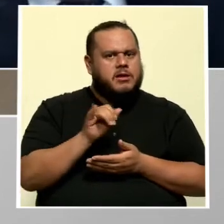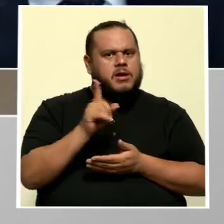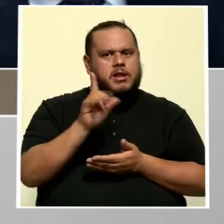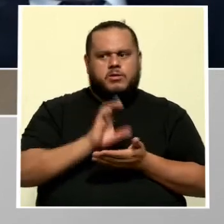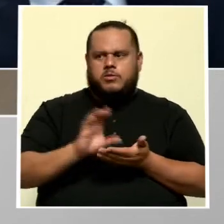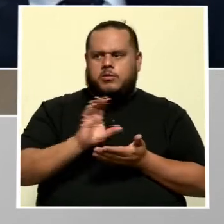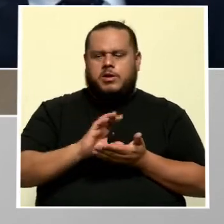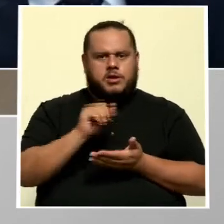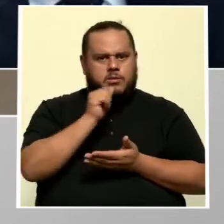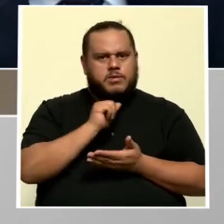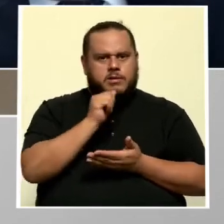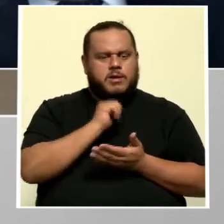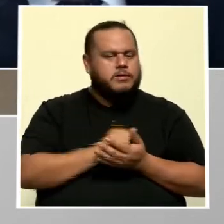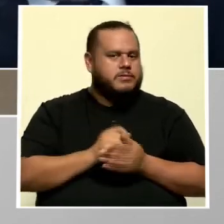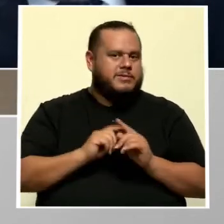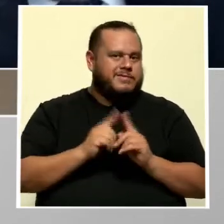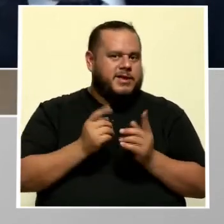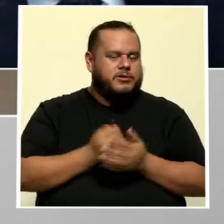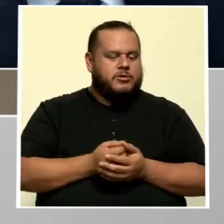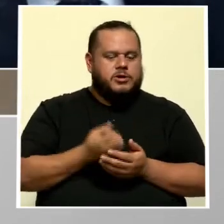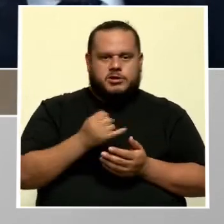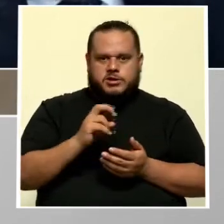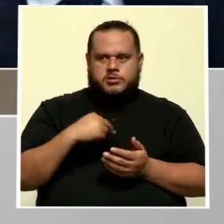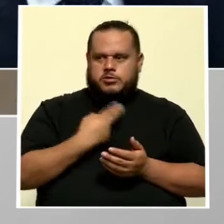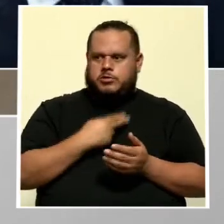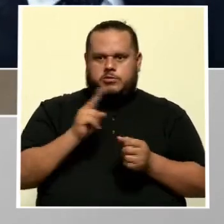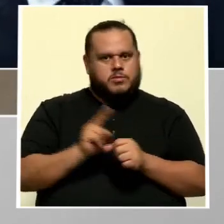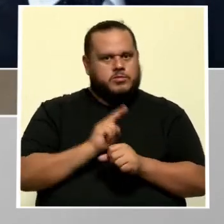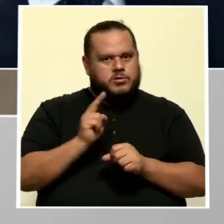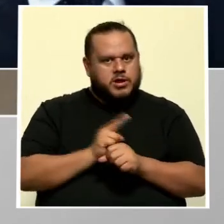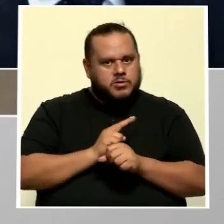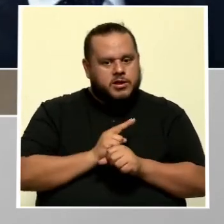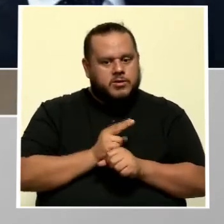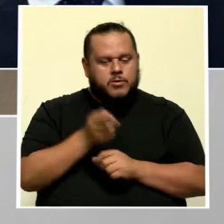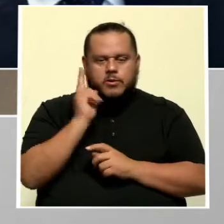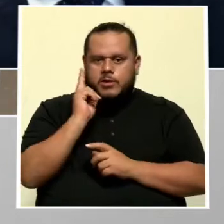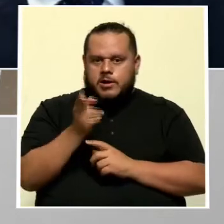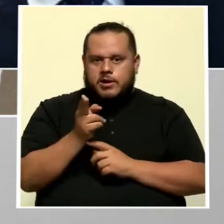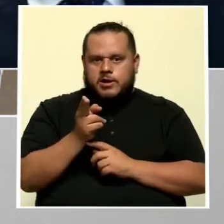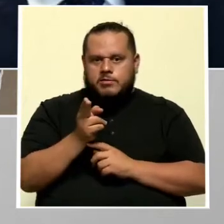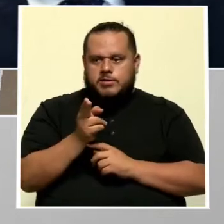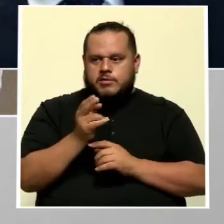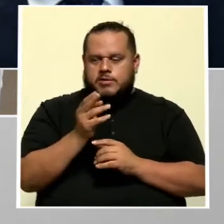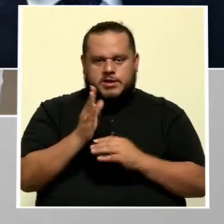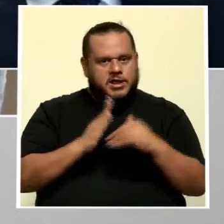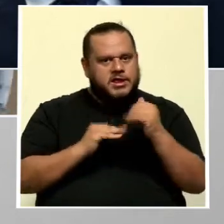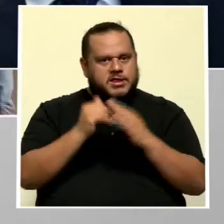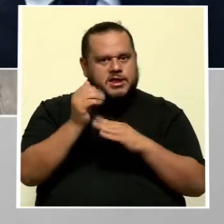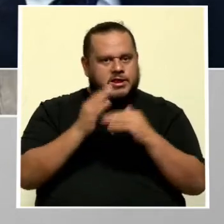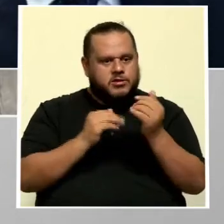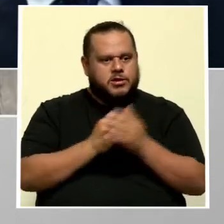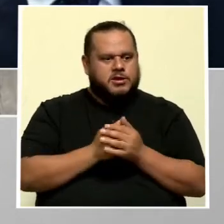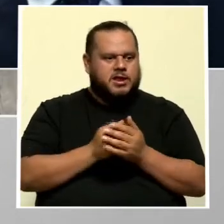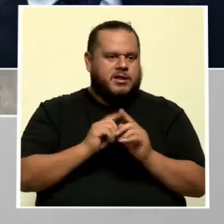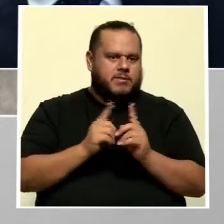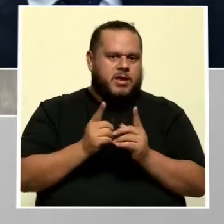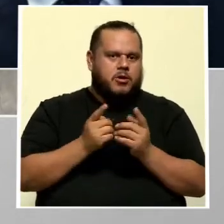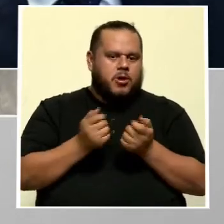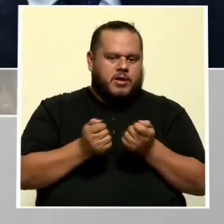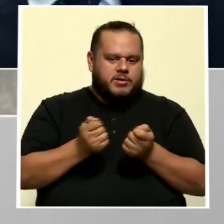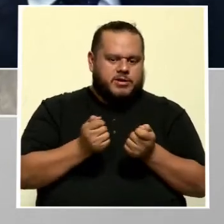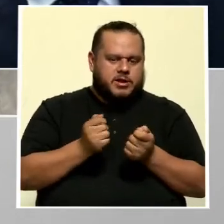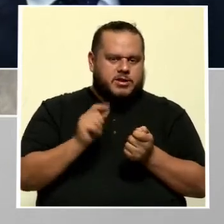colegio privado, ¿verdad? Pero si vamos a estar usando las mismas instalaciones, pero ahora sí administrar de una